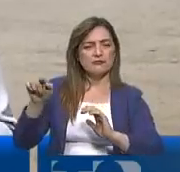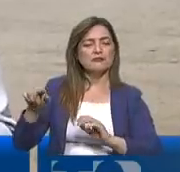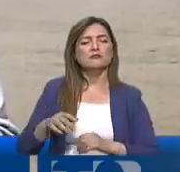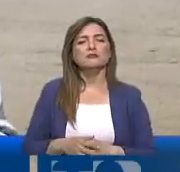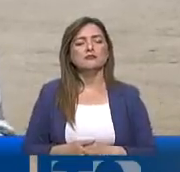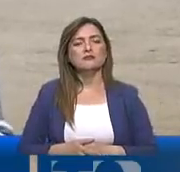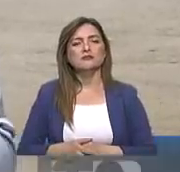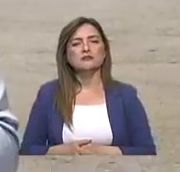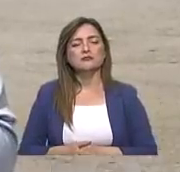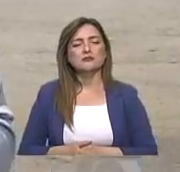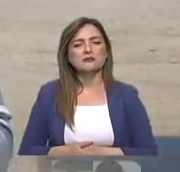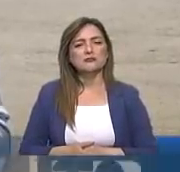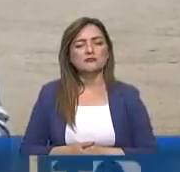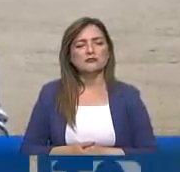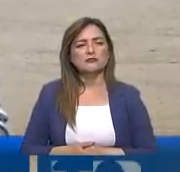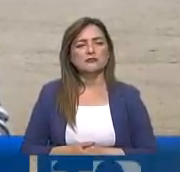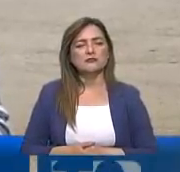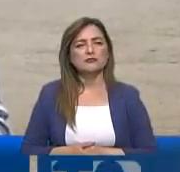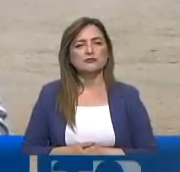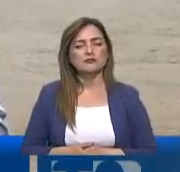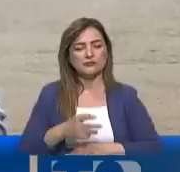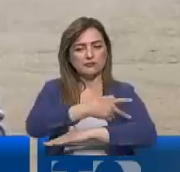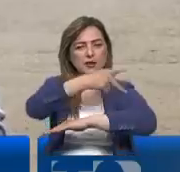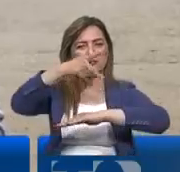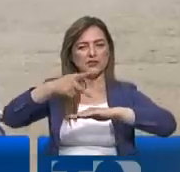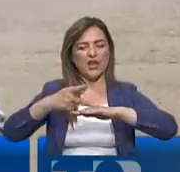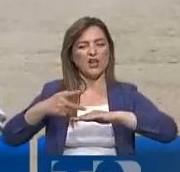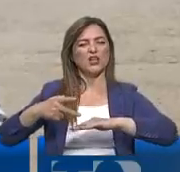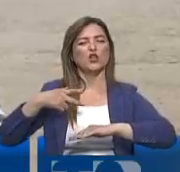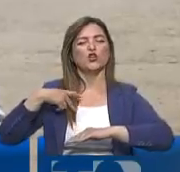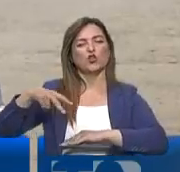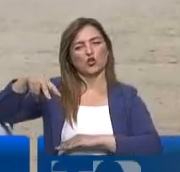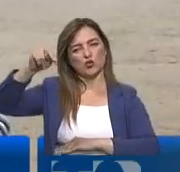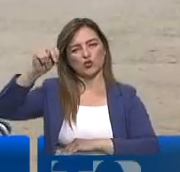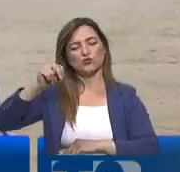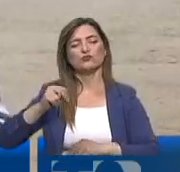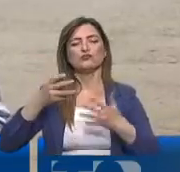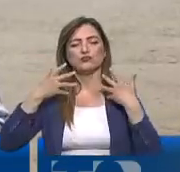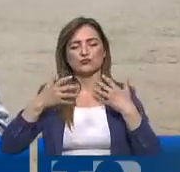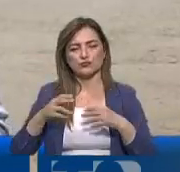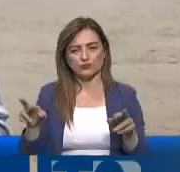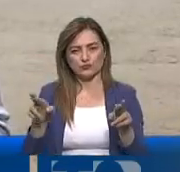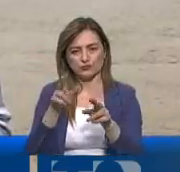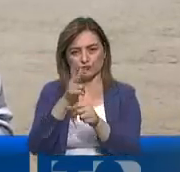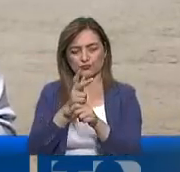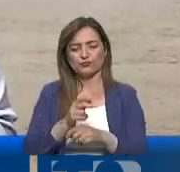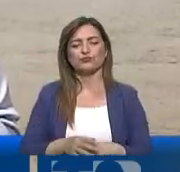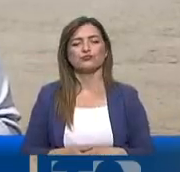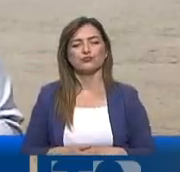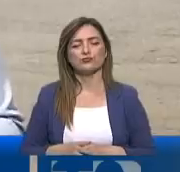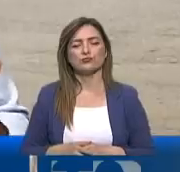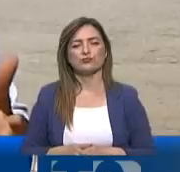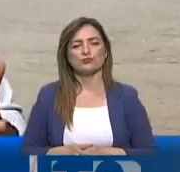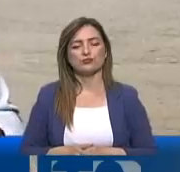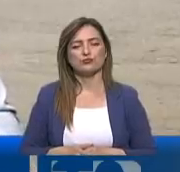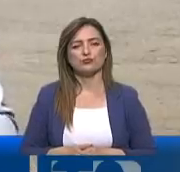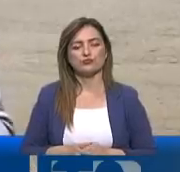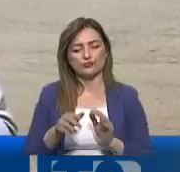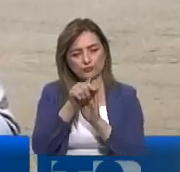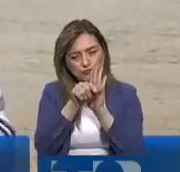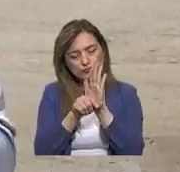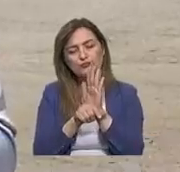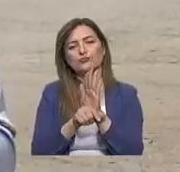Panteón Metropolitano del lado de la perimetral sector norte de Guayaquil. A continuación veamos el siguiente reportaje que